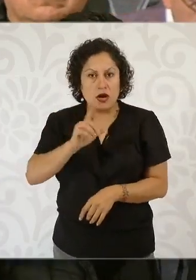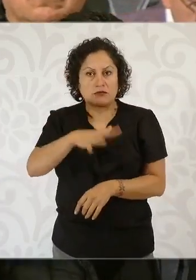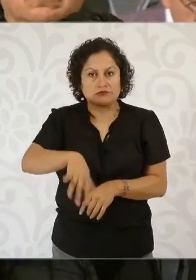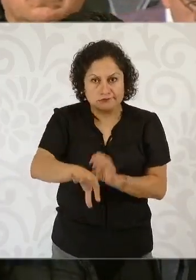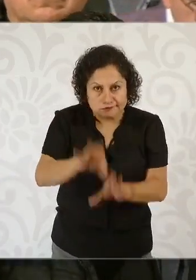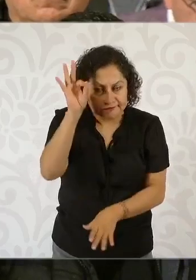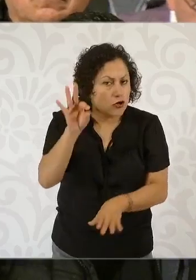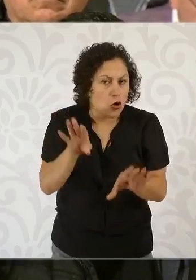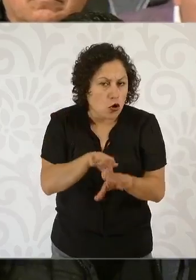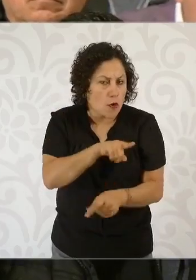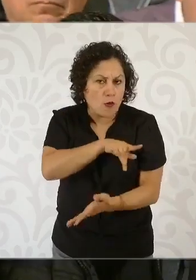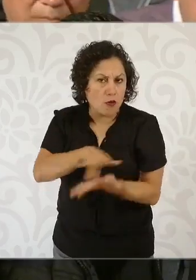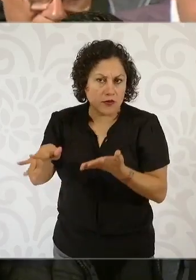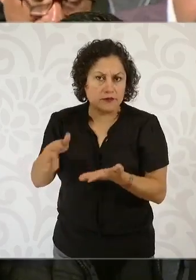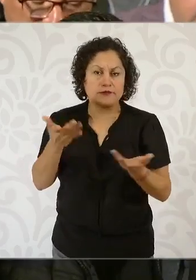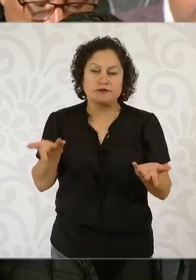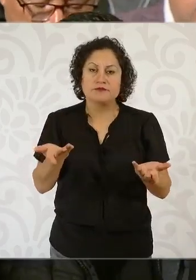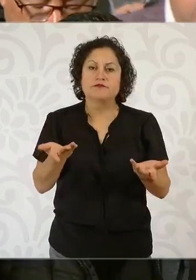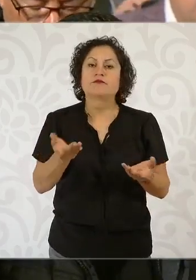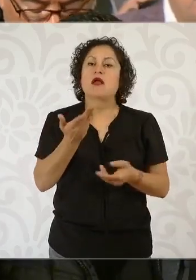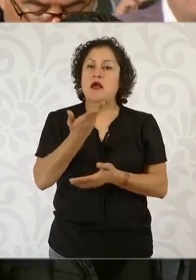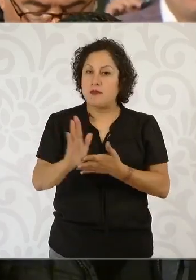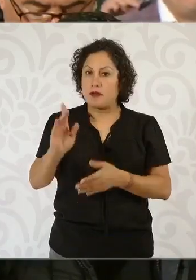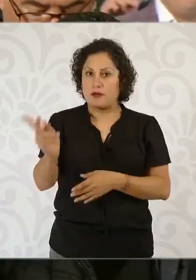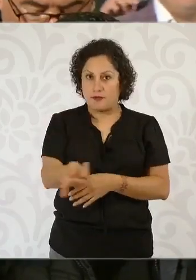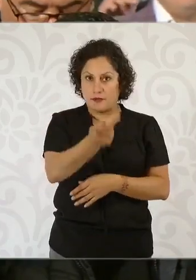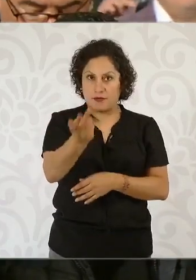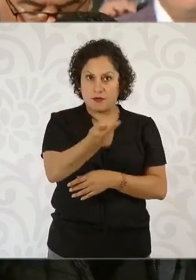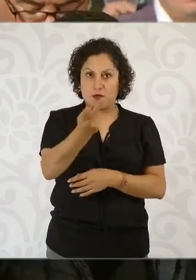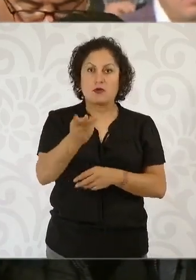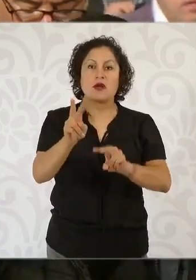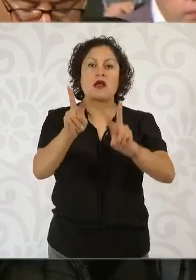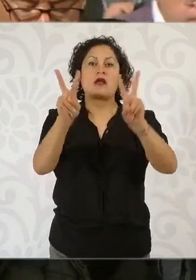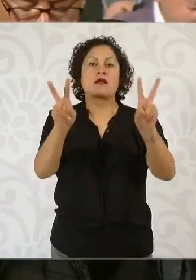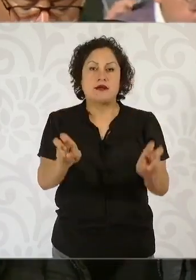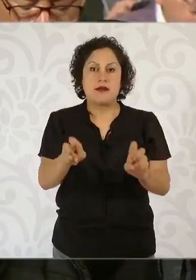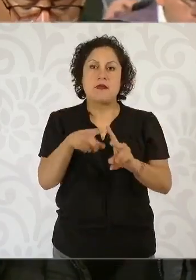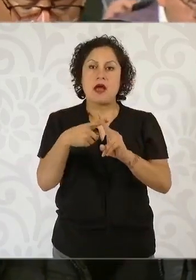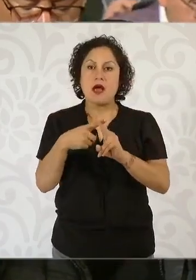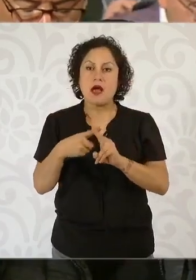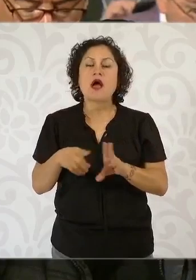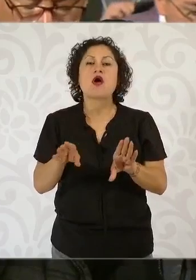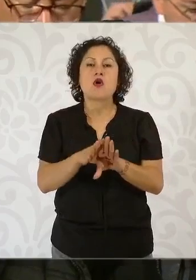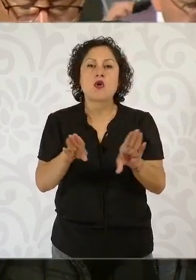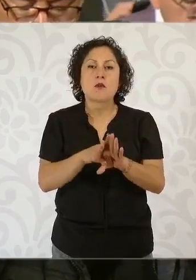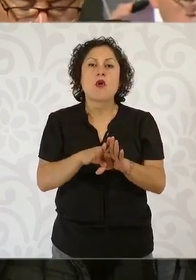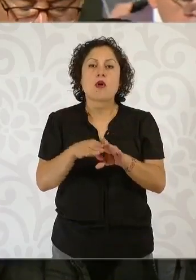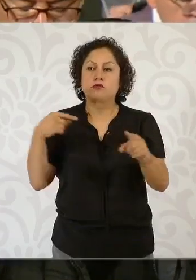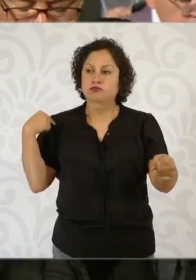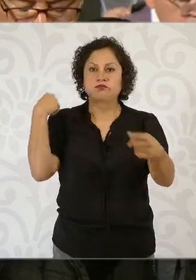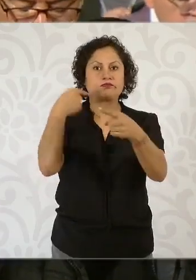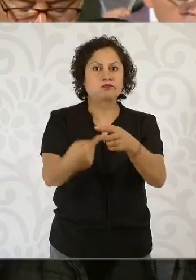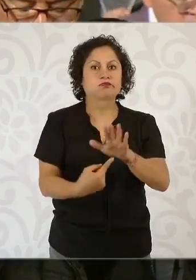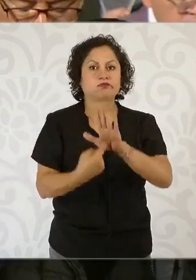Y también, bueno, de una vez preguntarle si van a hacer la presentación del tema de las cifras para saber cómo va este asunto, y en específico